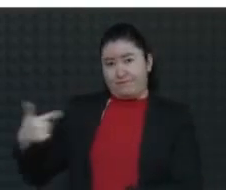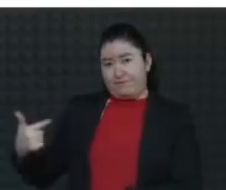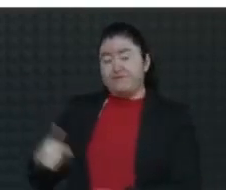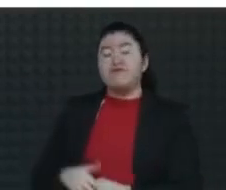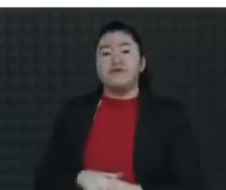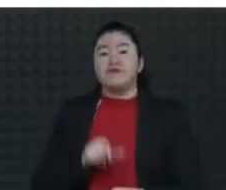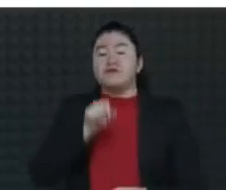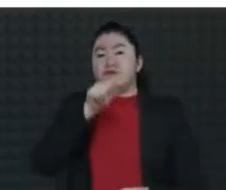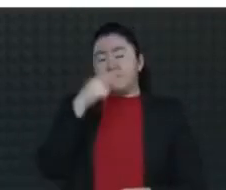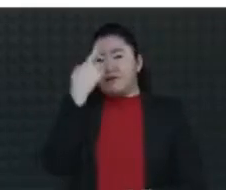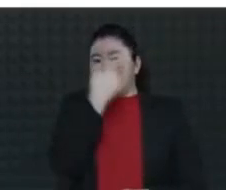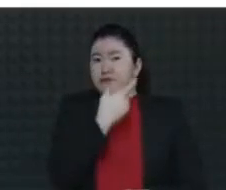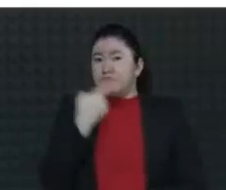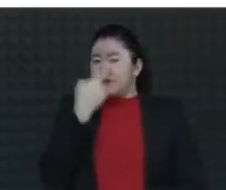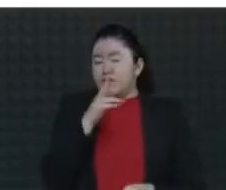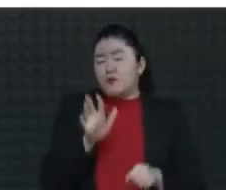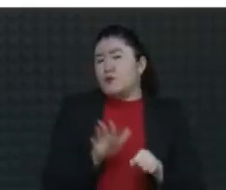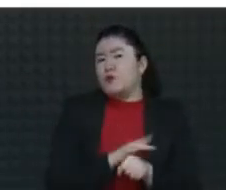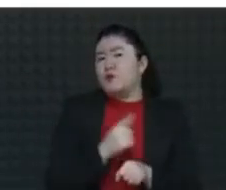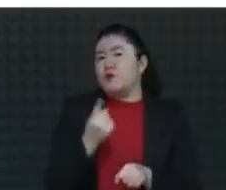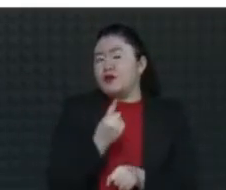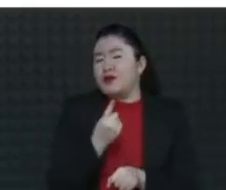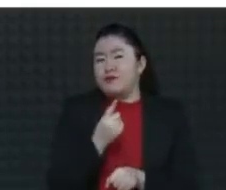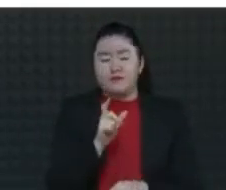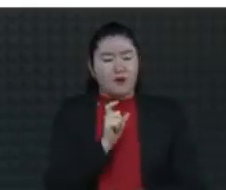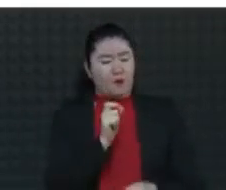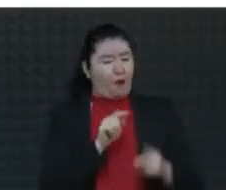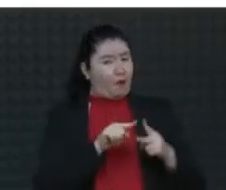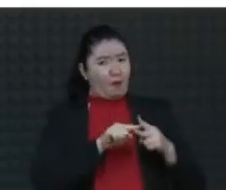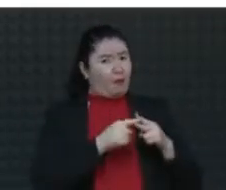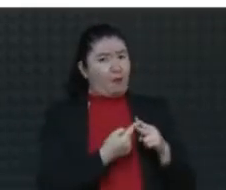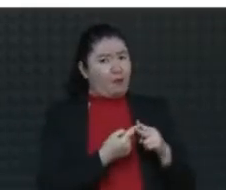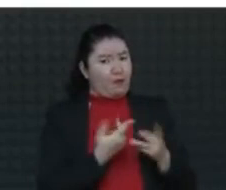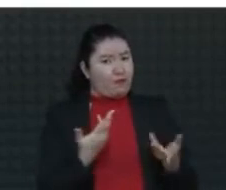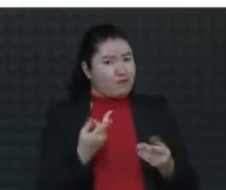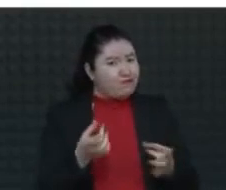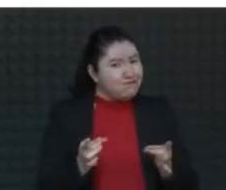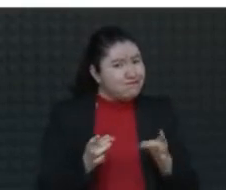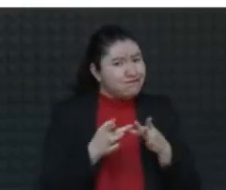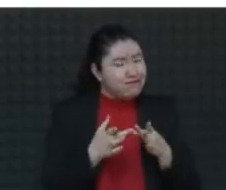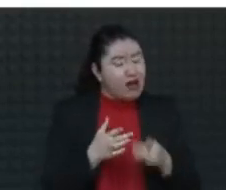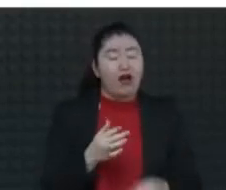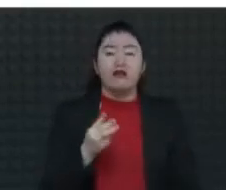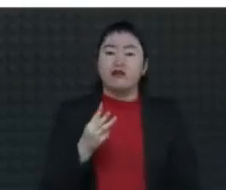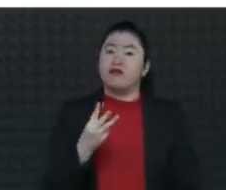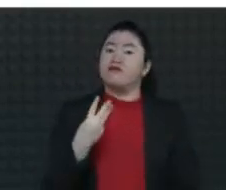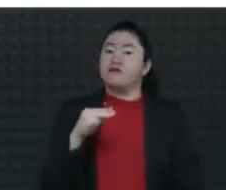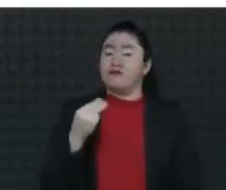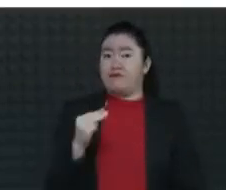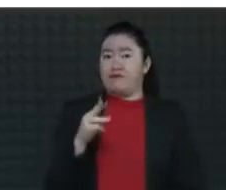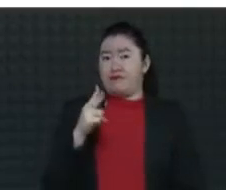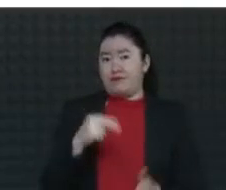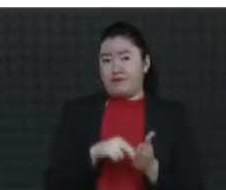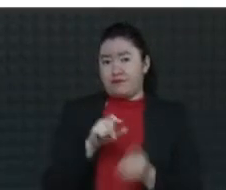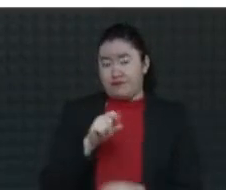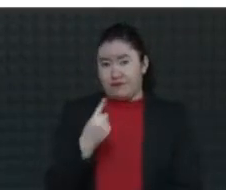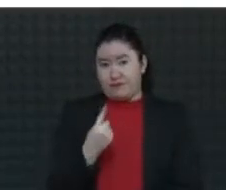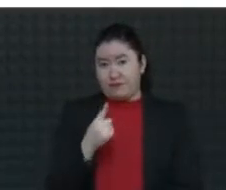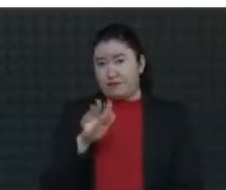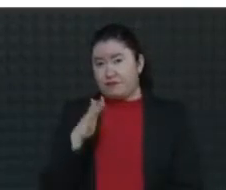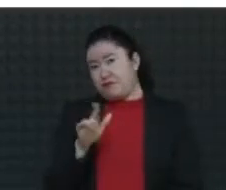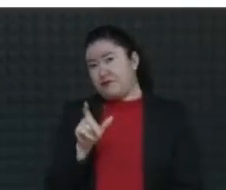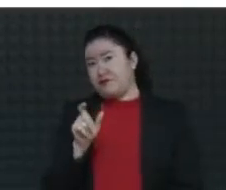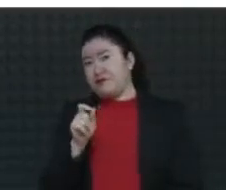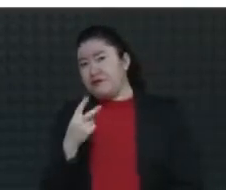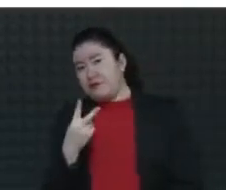causa-raíz. El incidente en la línea 12 ocurrió el 3 de mayo de 2021. Aproximadamente a las 22:11 hora local,